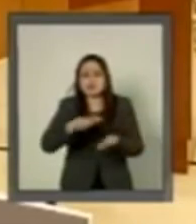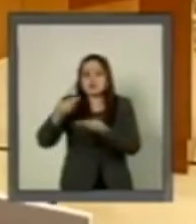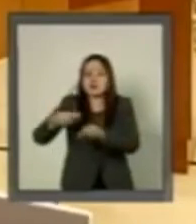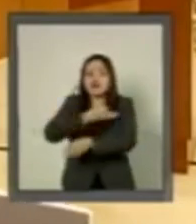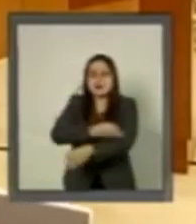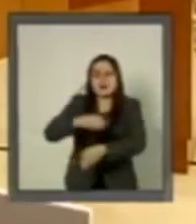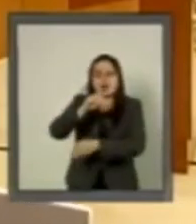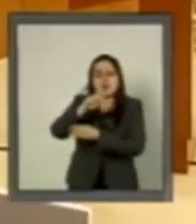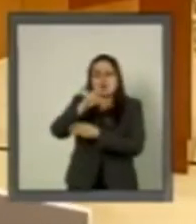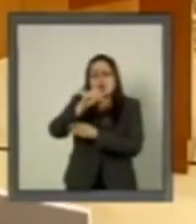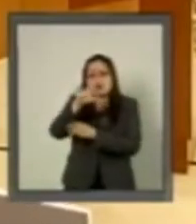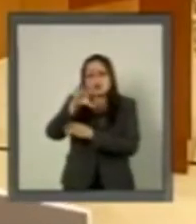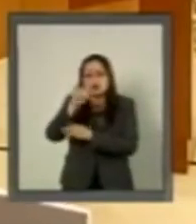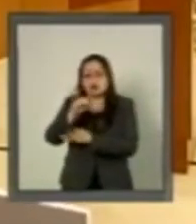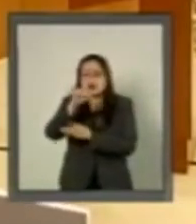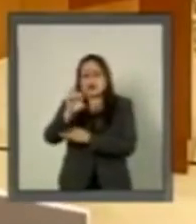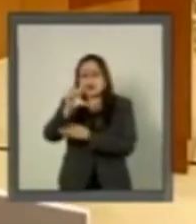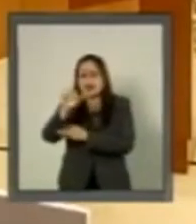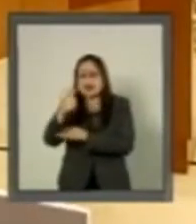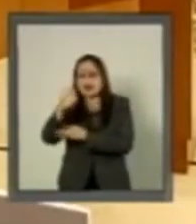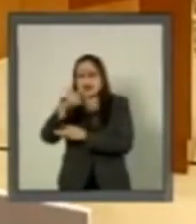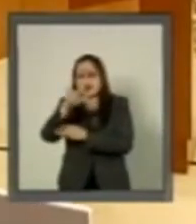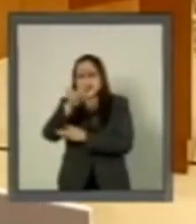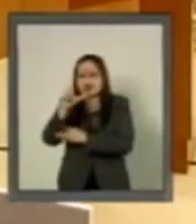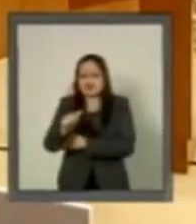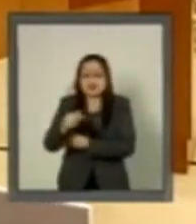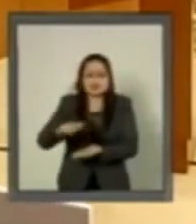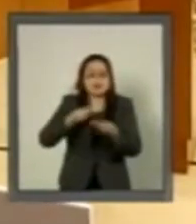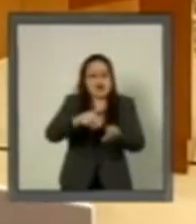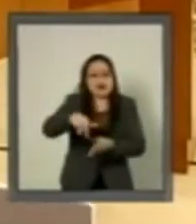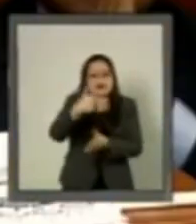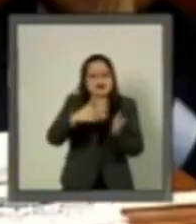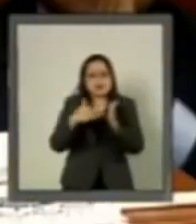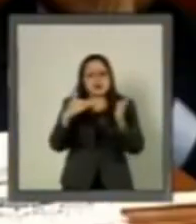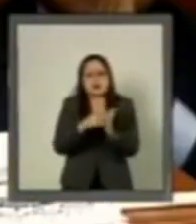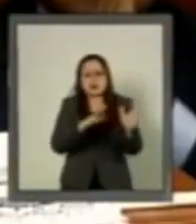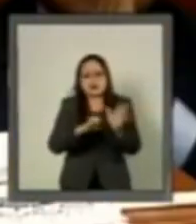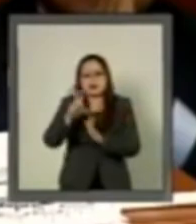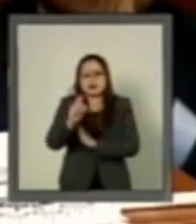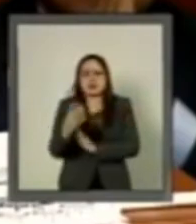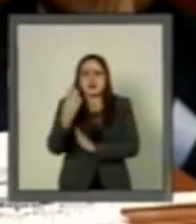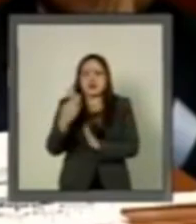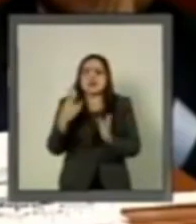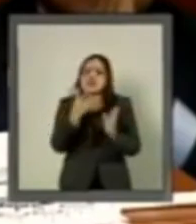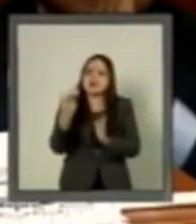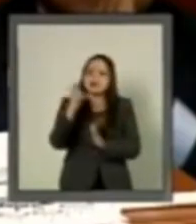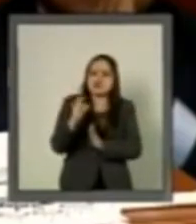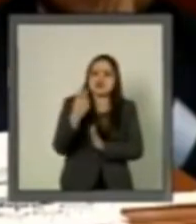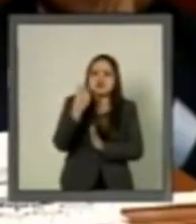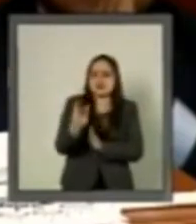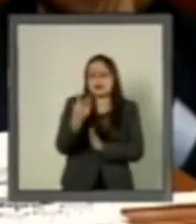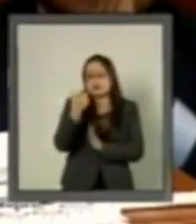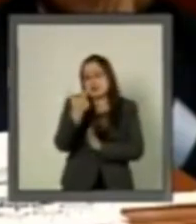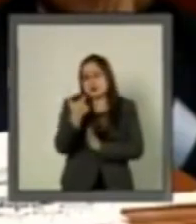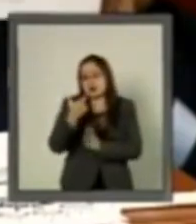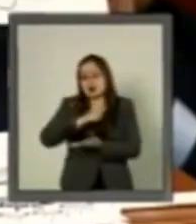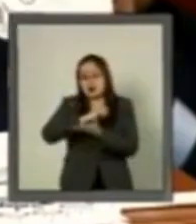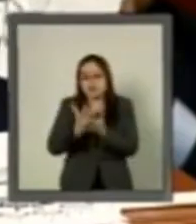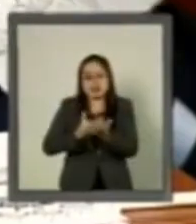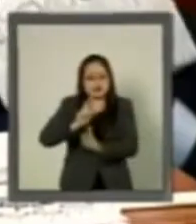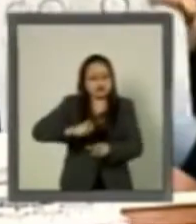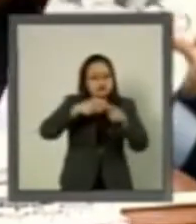para ver que se haga la investigación y se verifique, por supuesto, si esos contratos fueron dados de manera regular, porque la